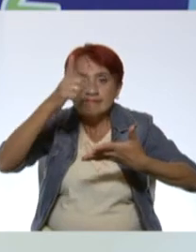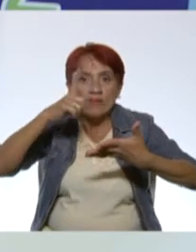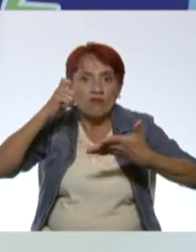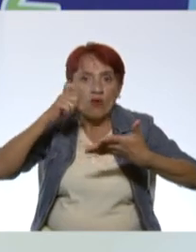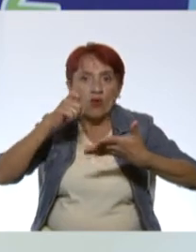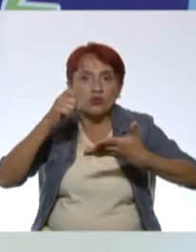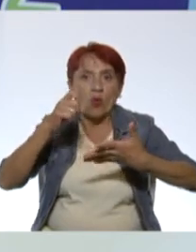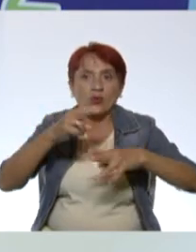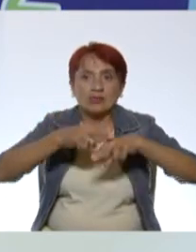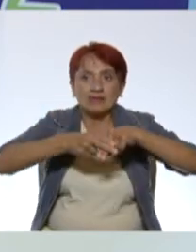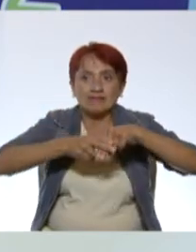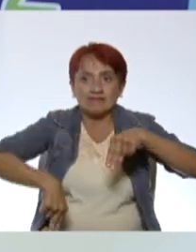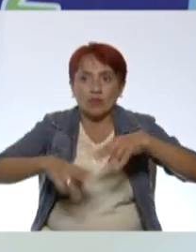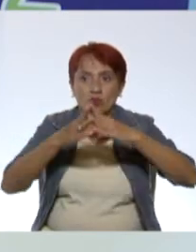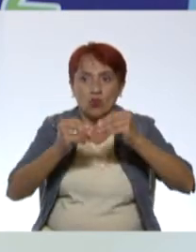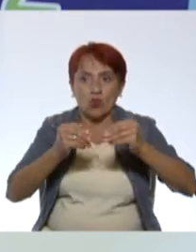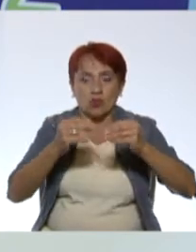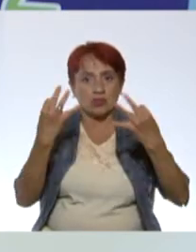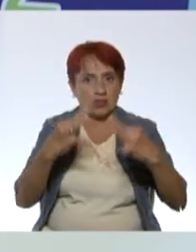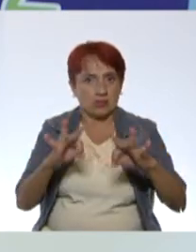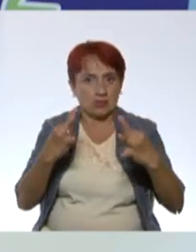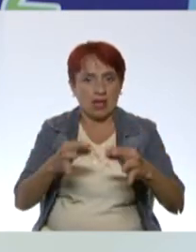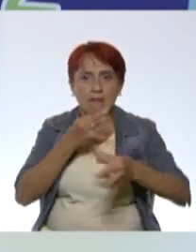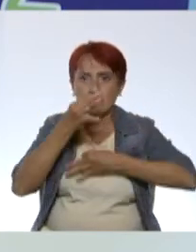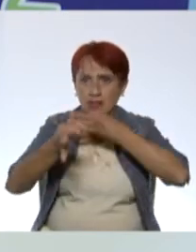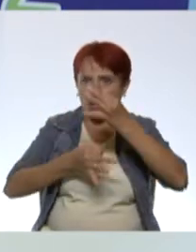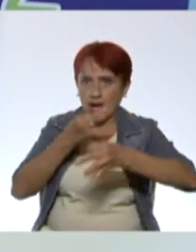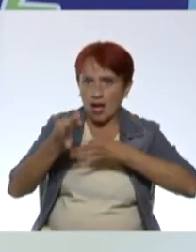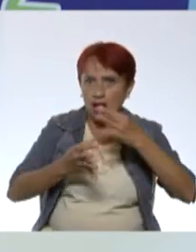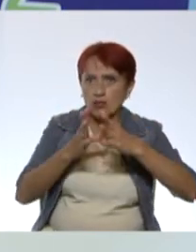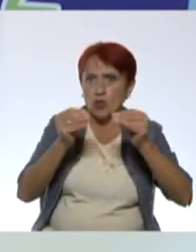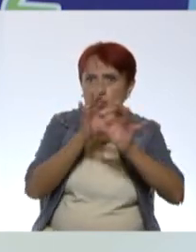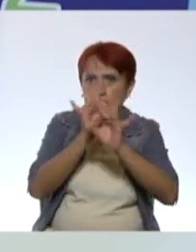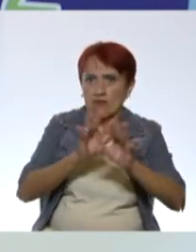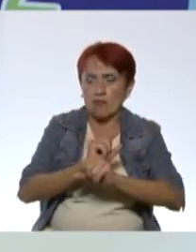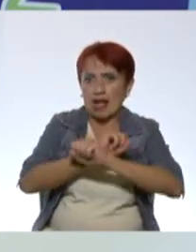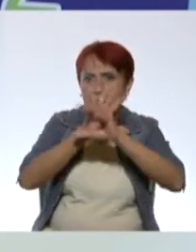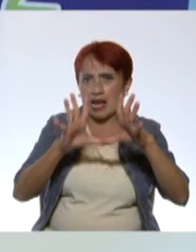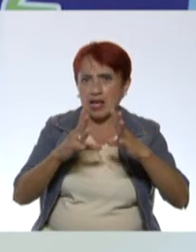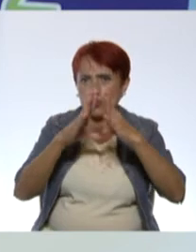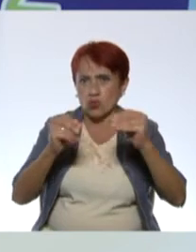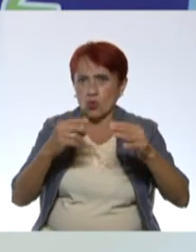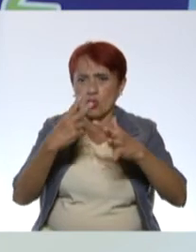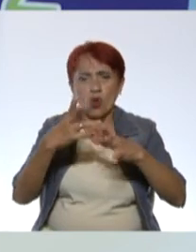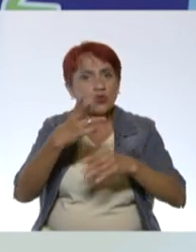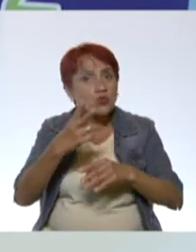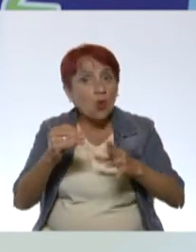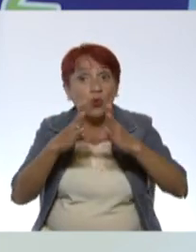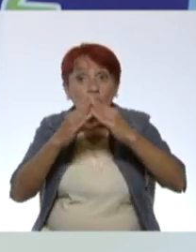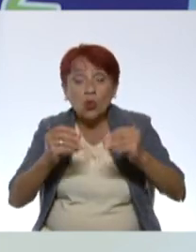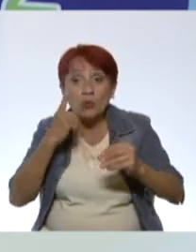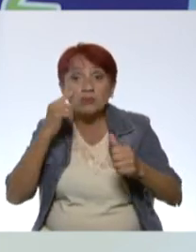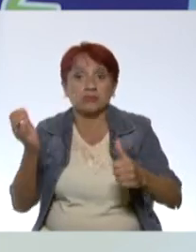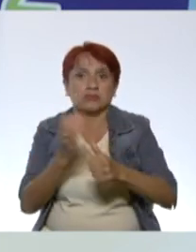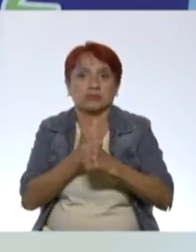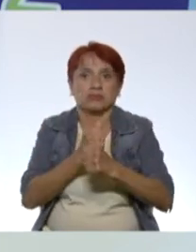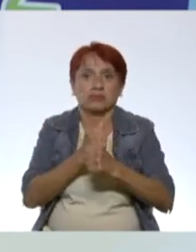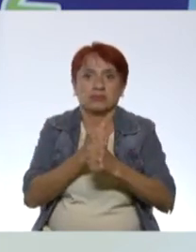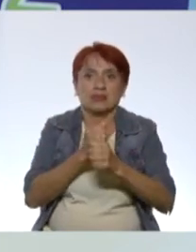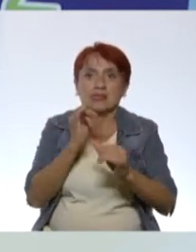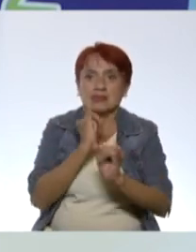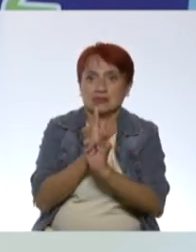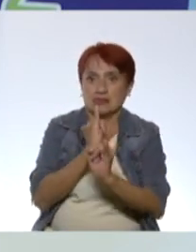Es importante abordar estos temas con naturalidad, explicarles de manera muy clara y muy precisa que no todo lo que van a encontrar en la